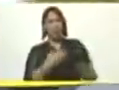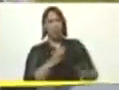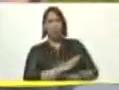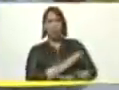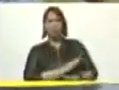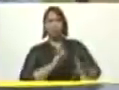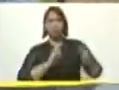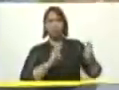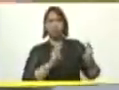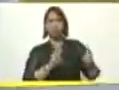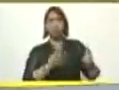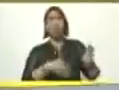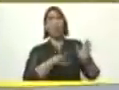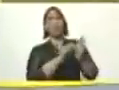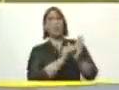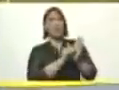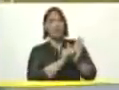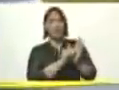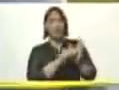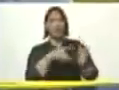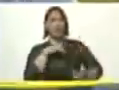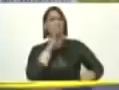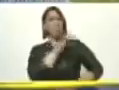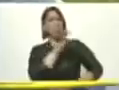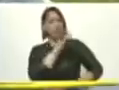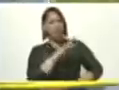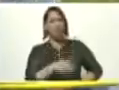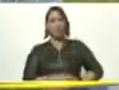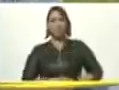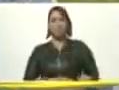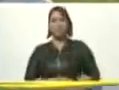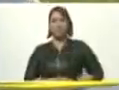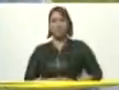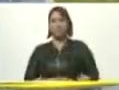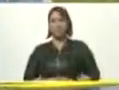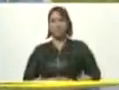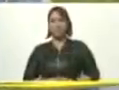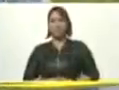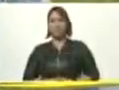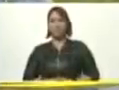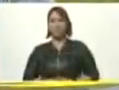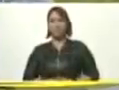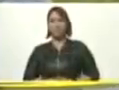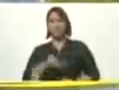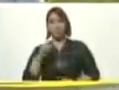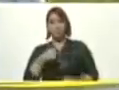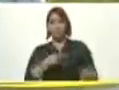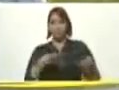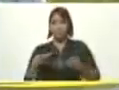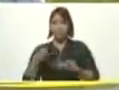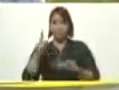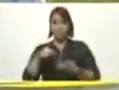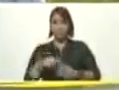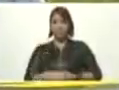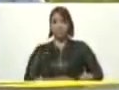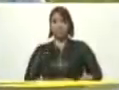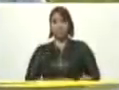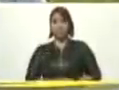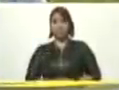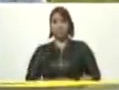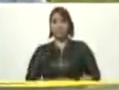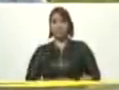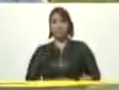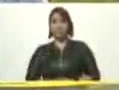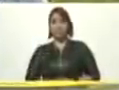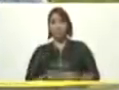preparados otra vez Te va a doler mira aquí tenemos un invitado Jorge Rodríguez placer